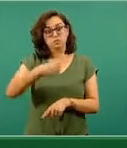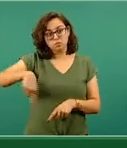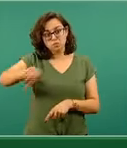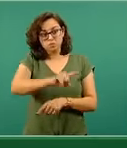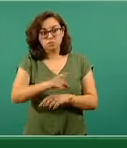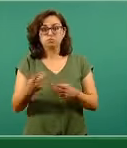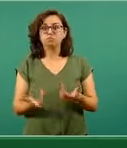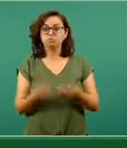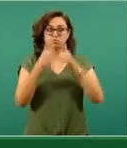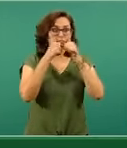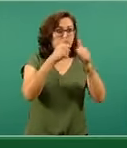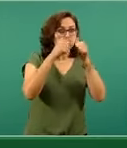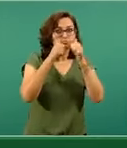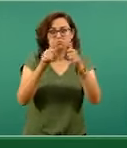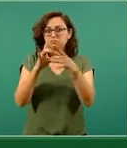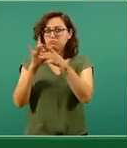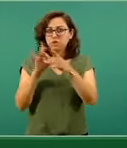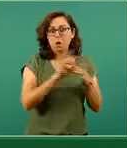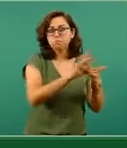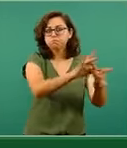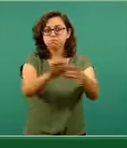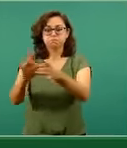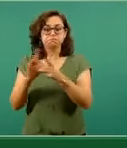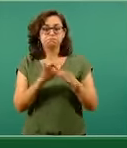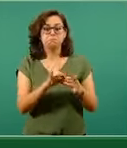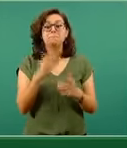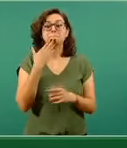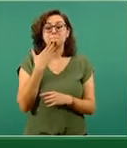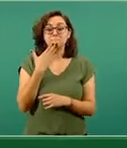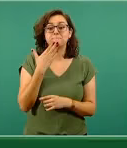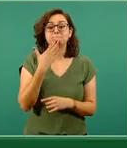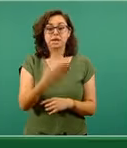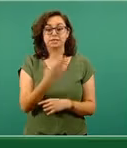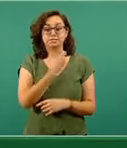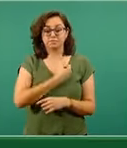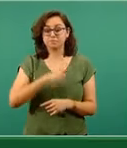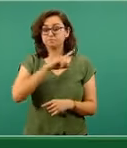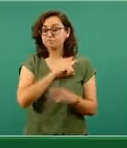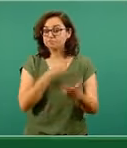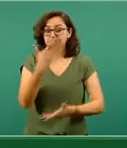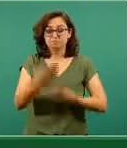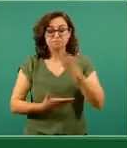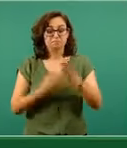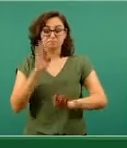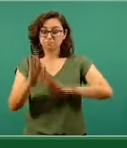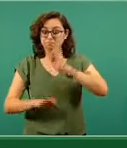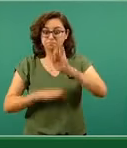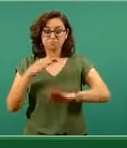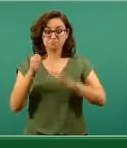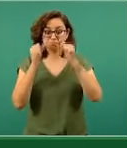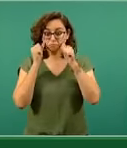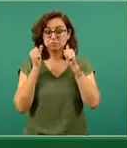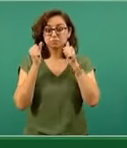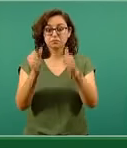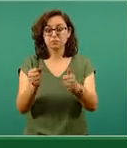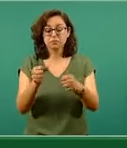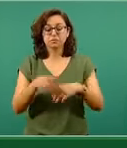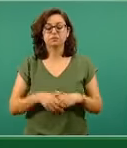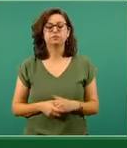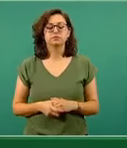red muy bien articulada de servicios de salud. Uno de los